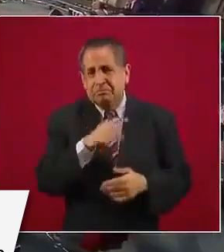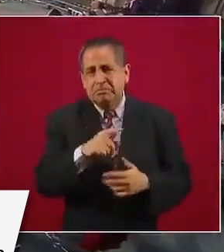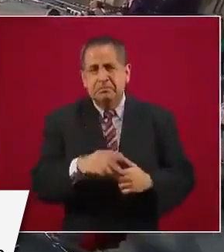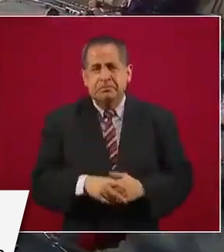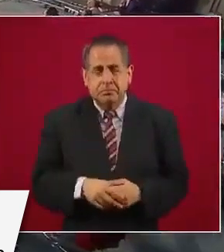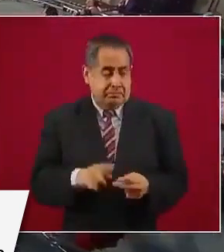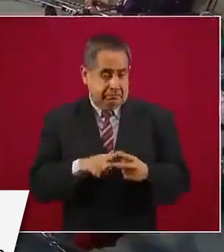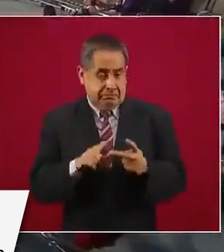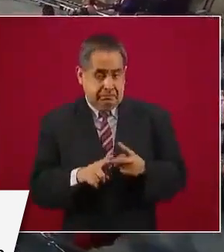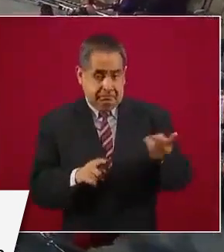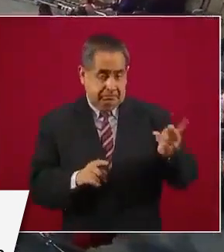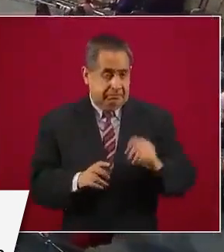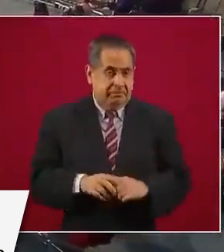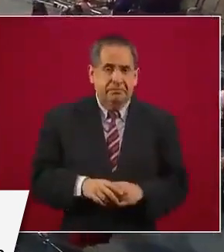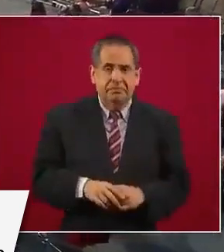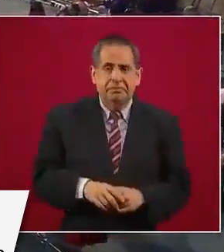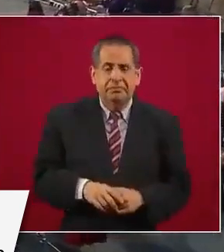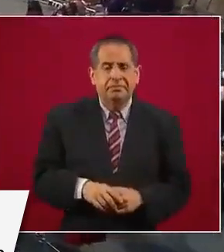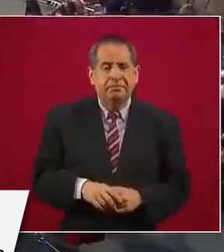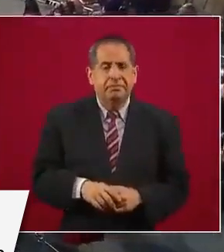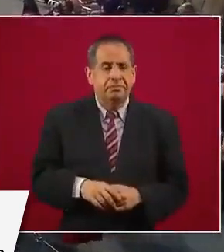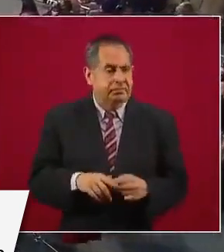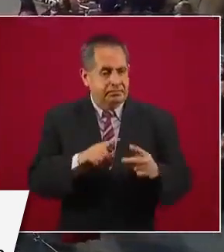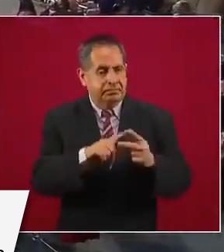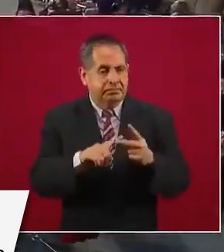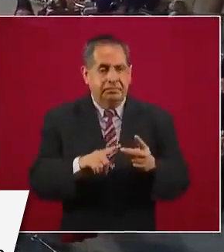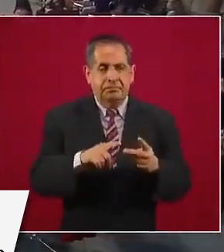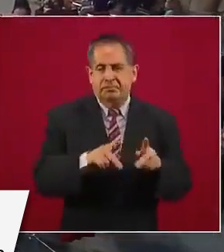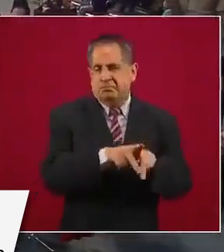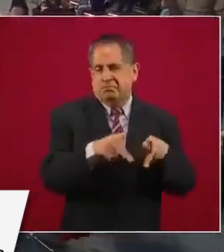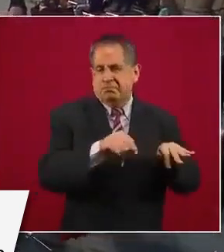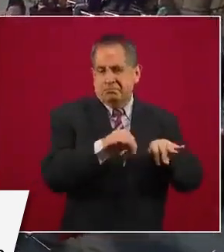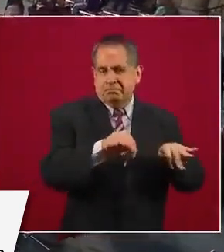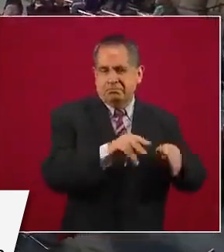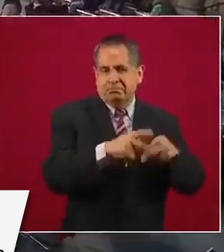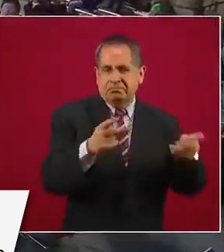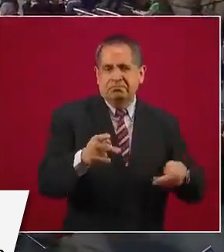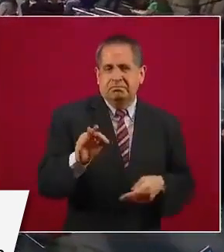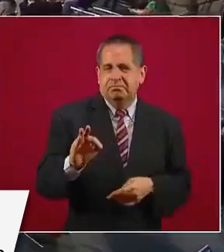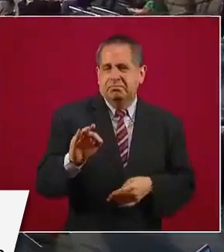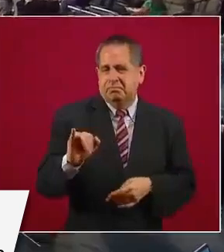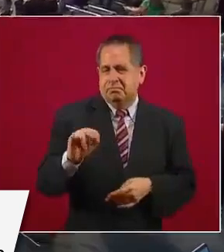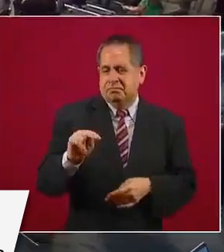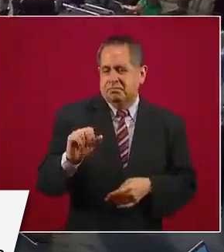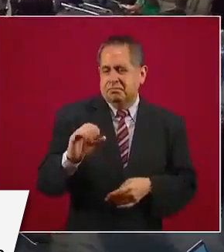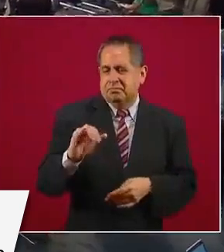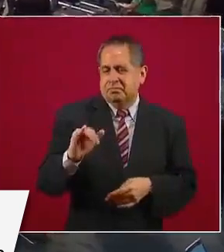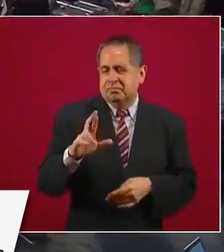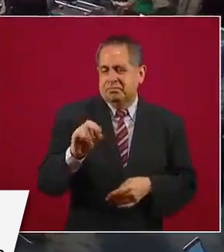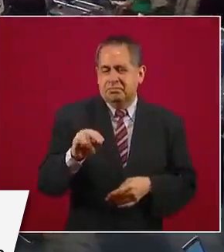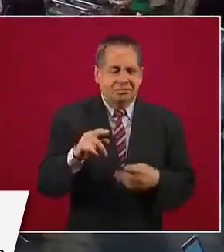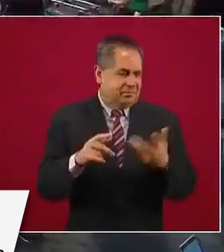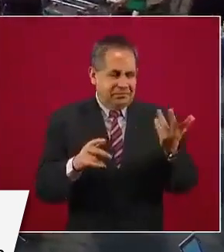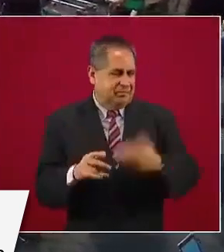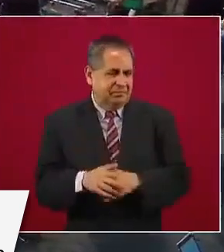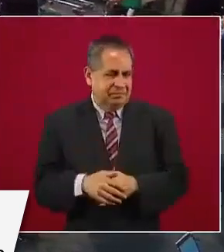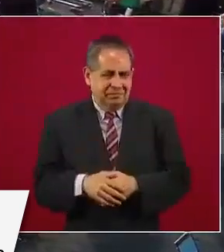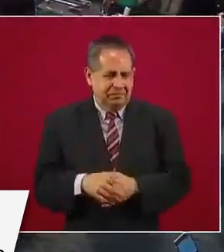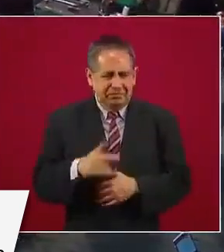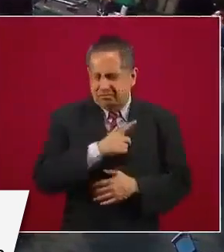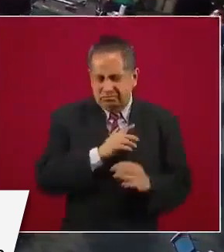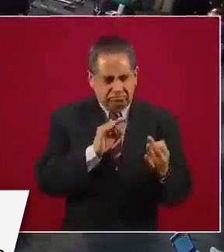Ahí están en el Financiero y tenemos que